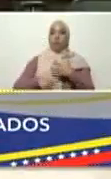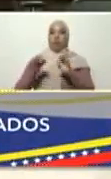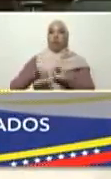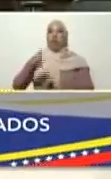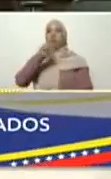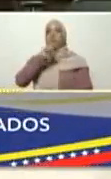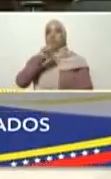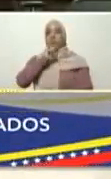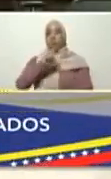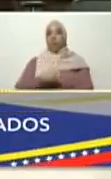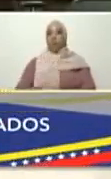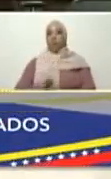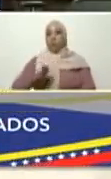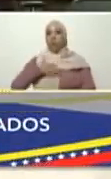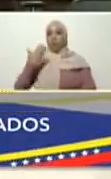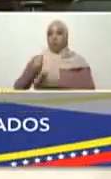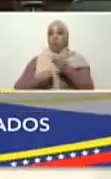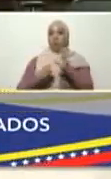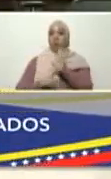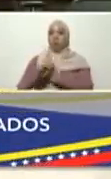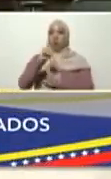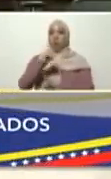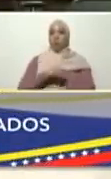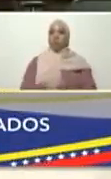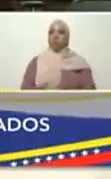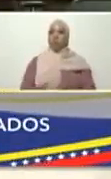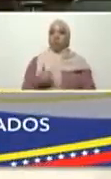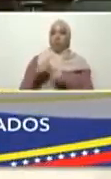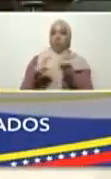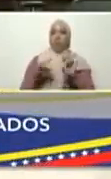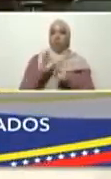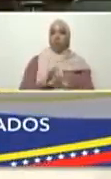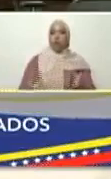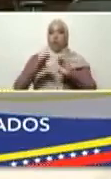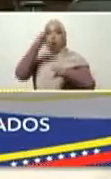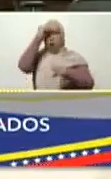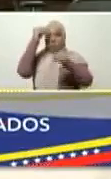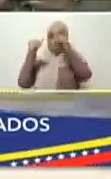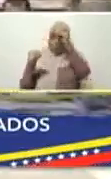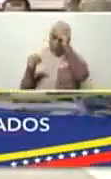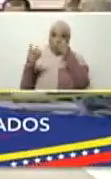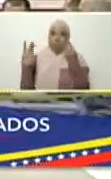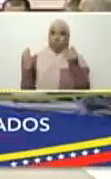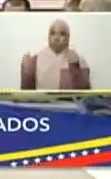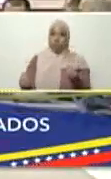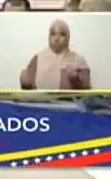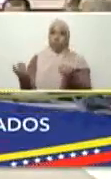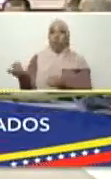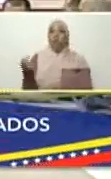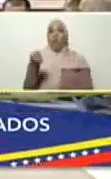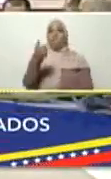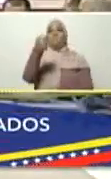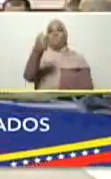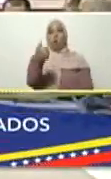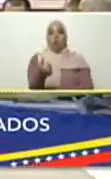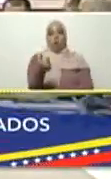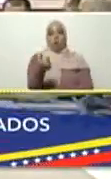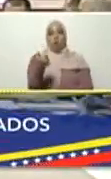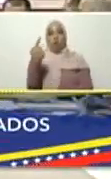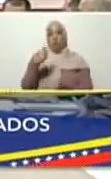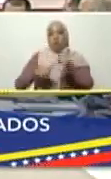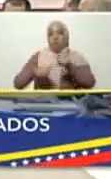difícil. Es posible que crezca, claro que crece. Pues nosotros hemos aprendido a hacer mucho con poco, y lo que es más